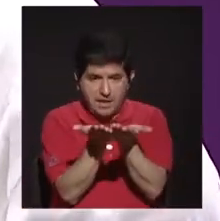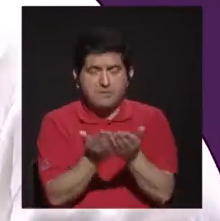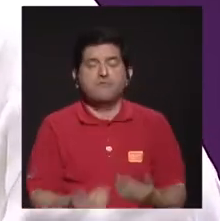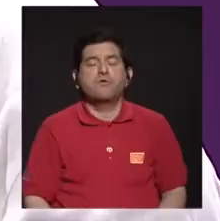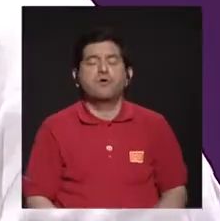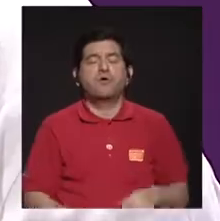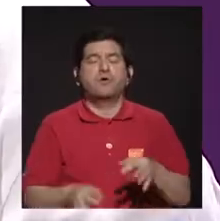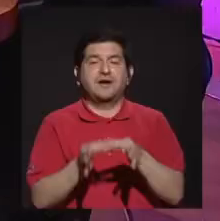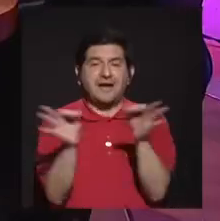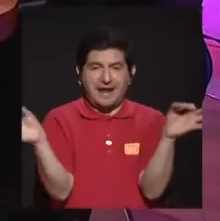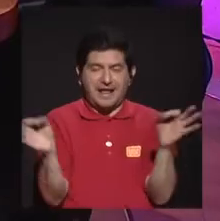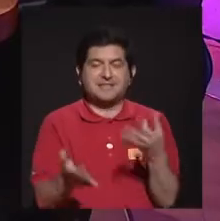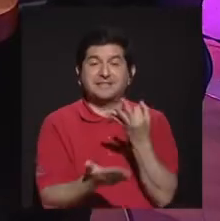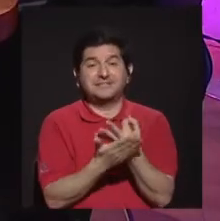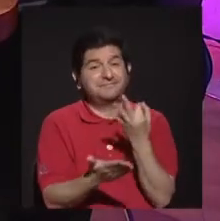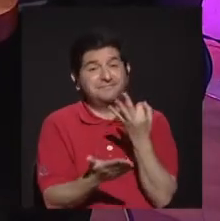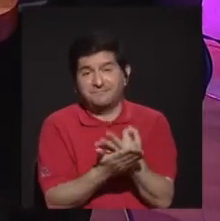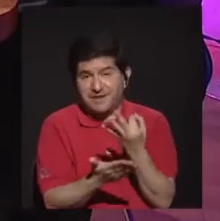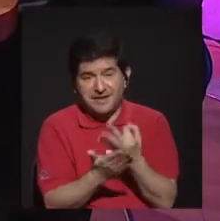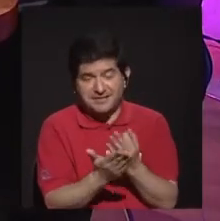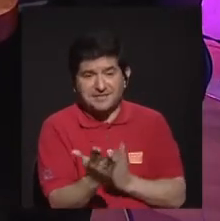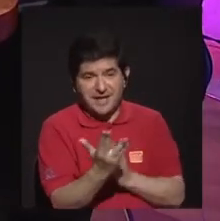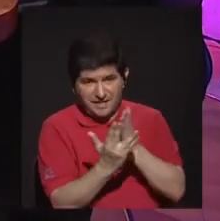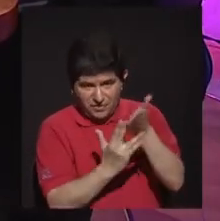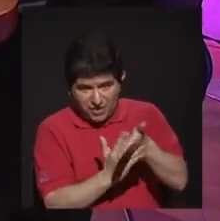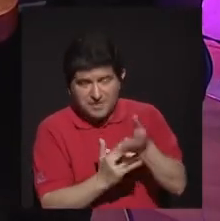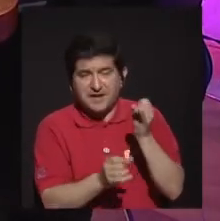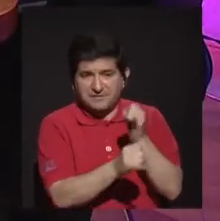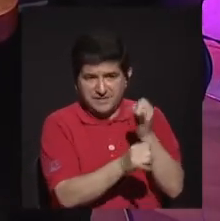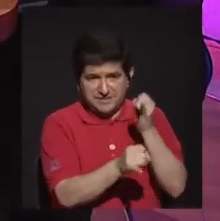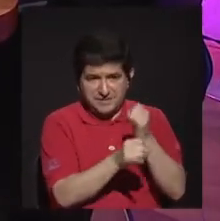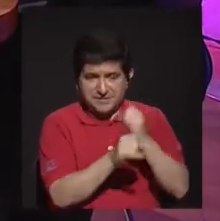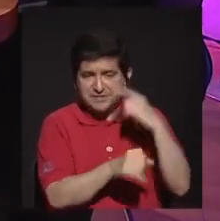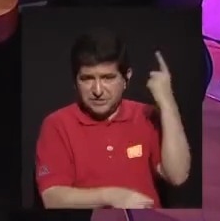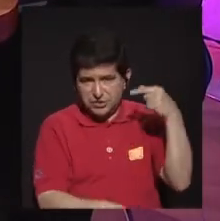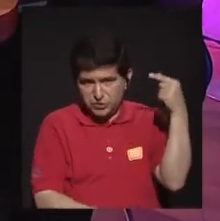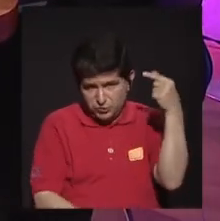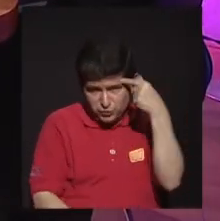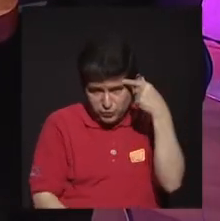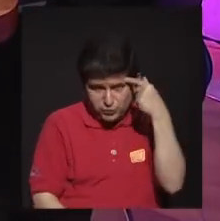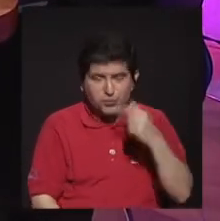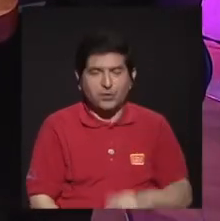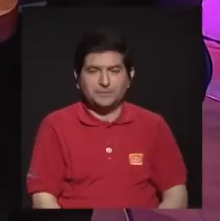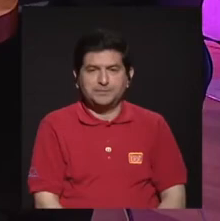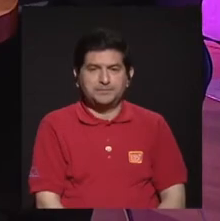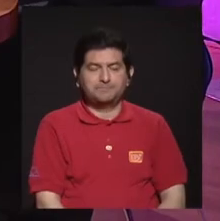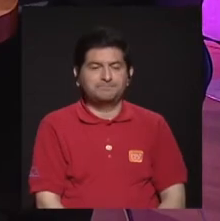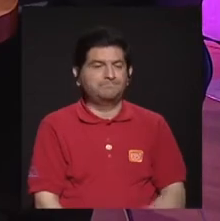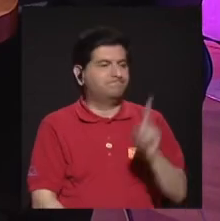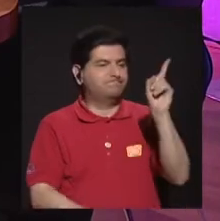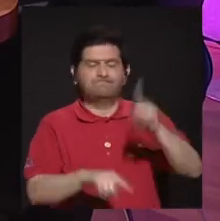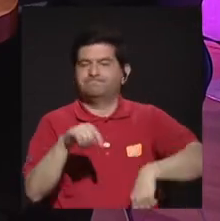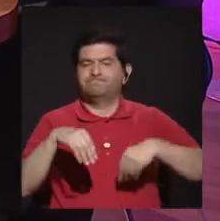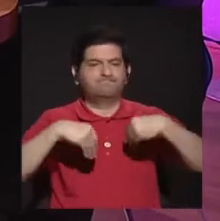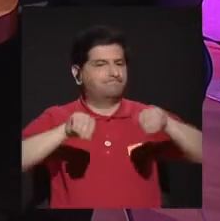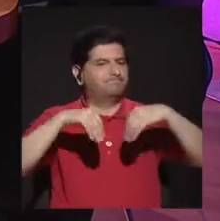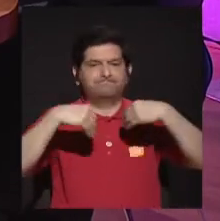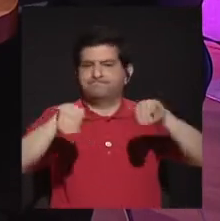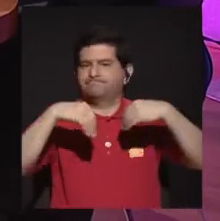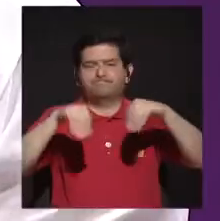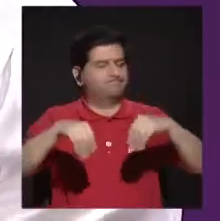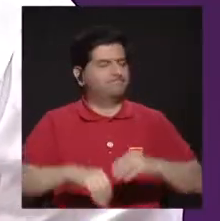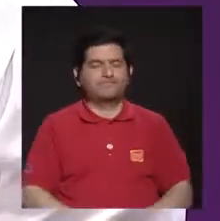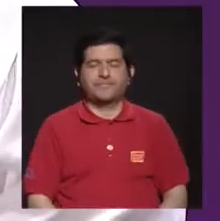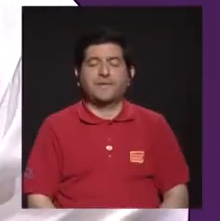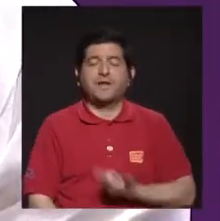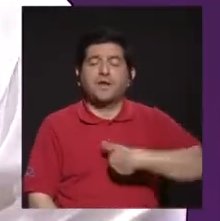es financiado por instituciones del Estado, ¿verdad? Entonces no se vende, porque